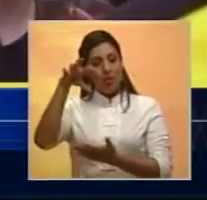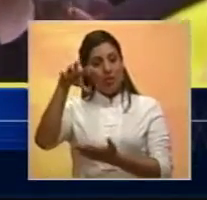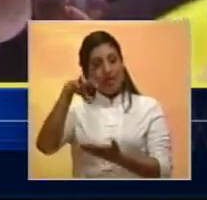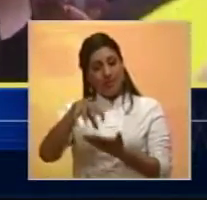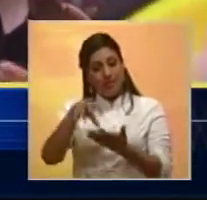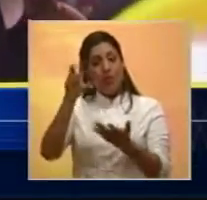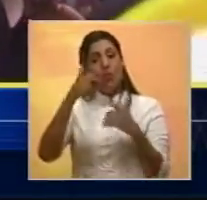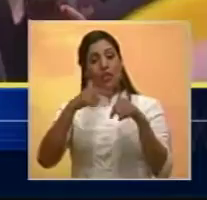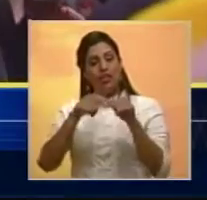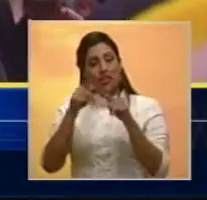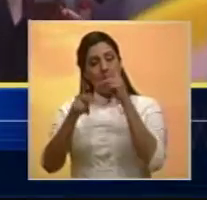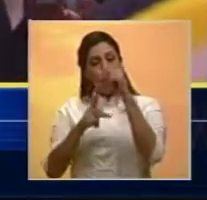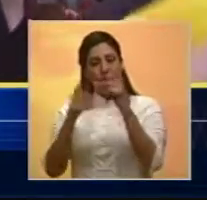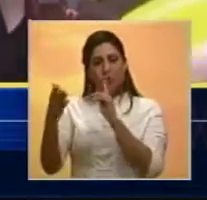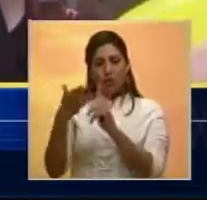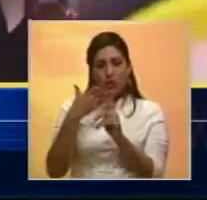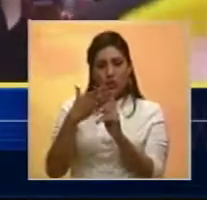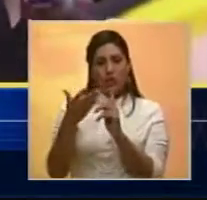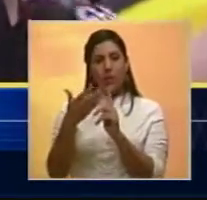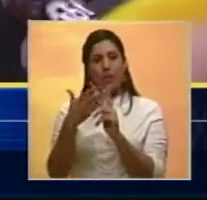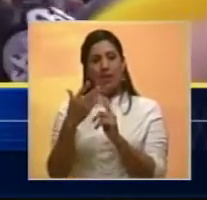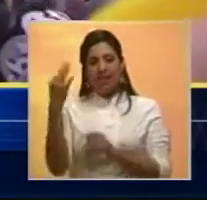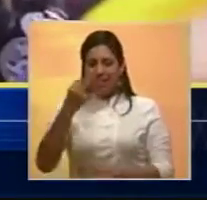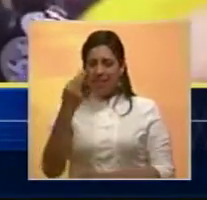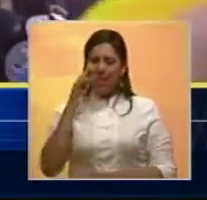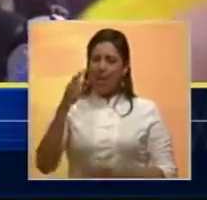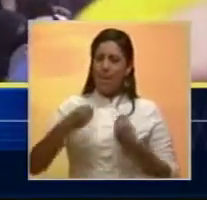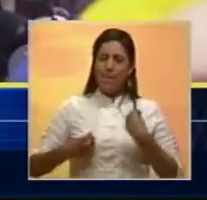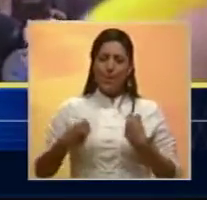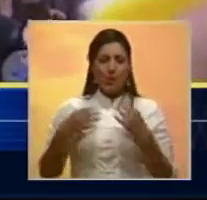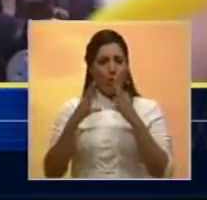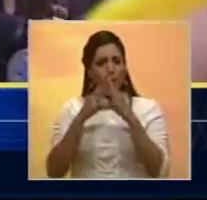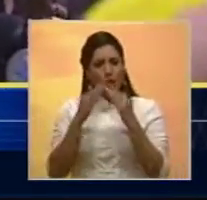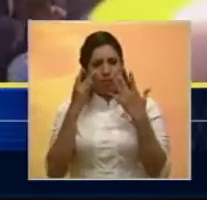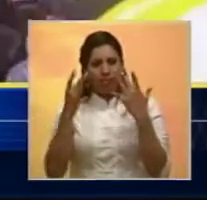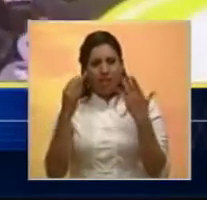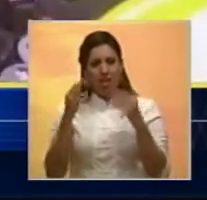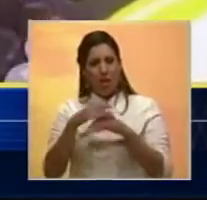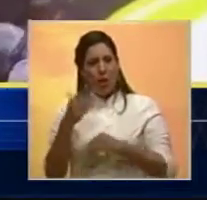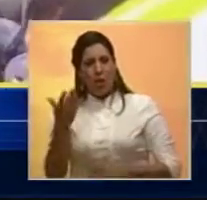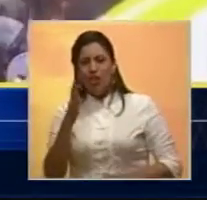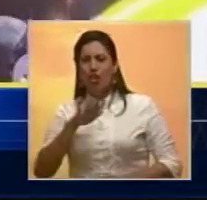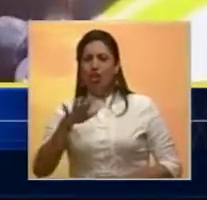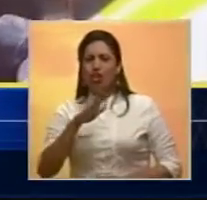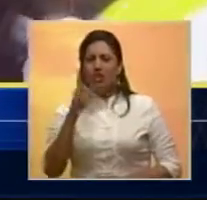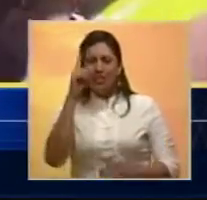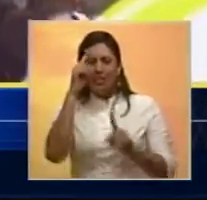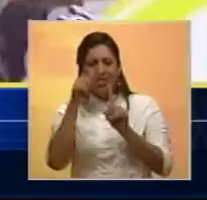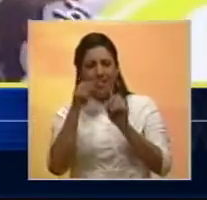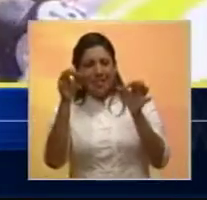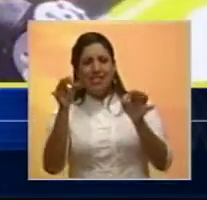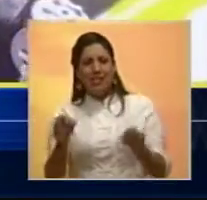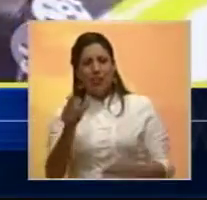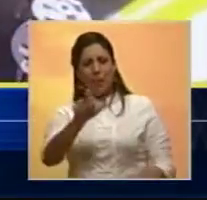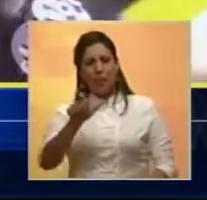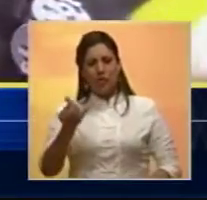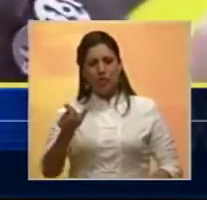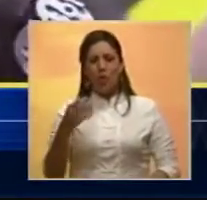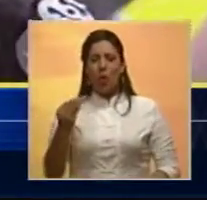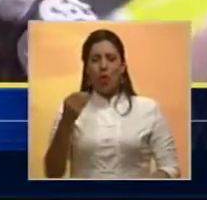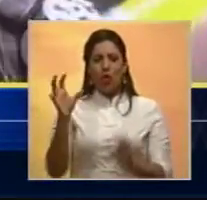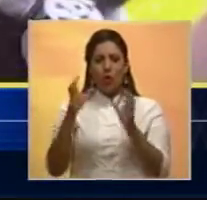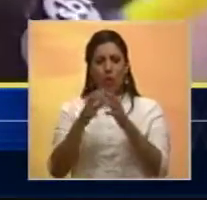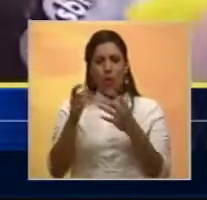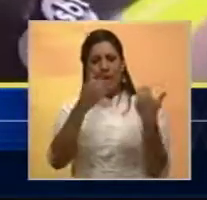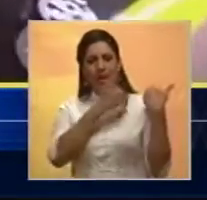que está en proceso de adhesión. Y es realmente preocupante todo lo que se ve, porque ¿dónde queda el principio de seguridad jurídica cuando un grupo